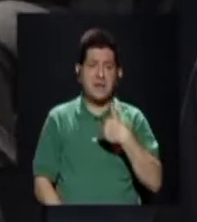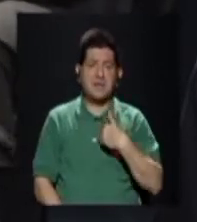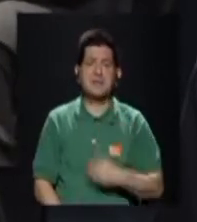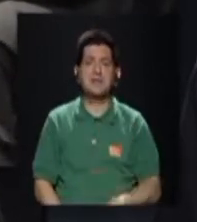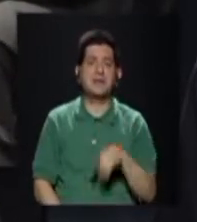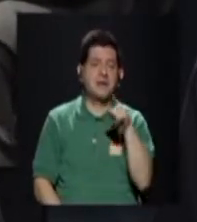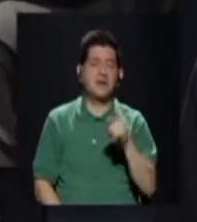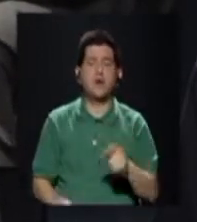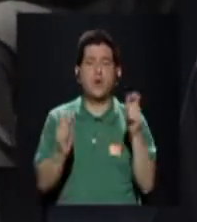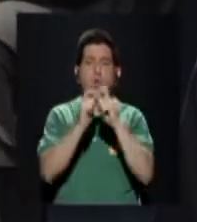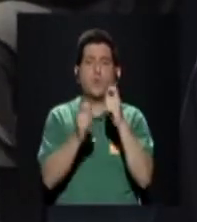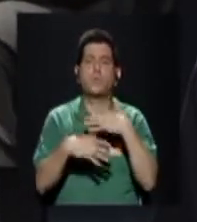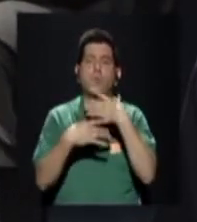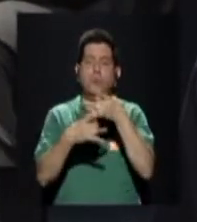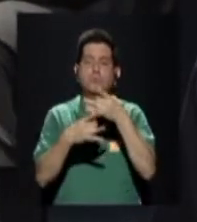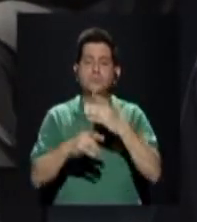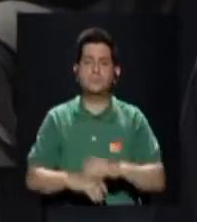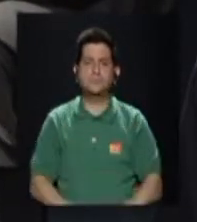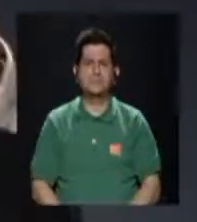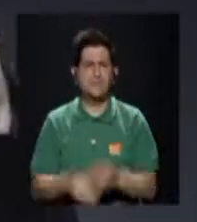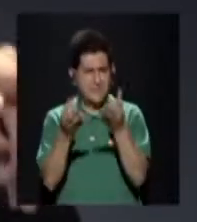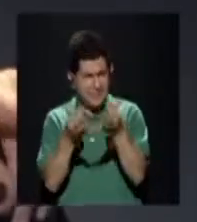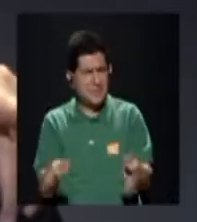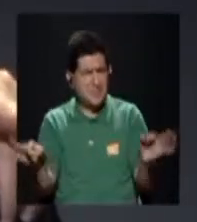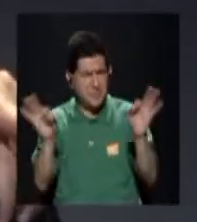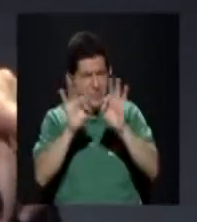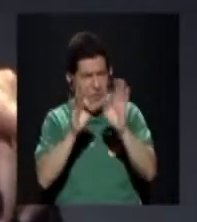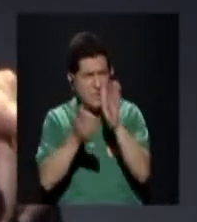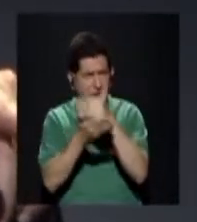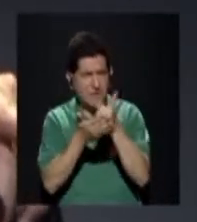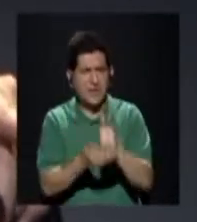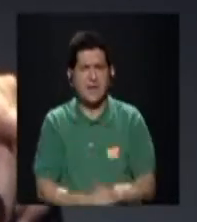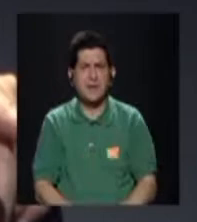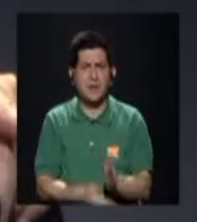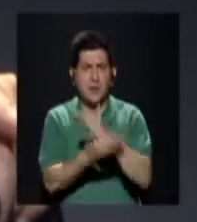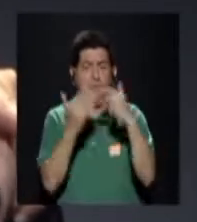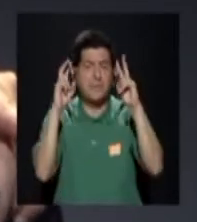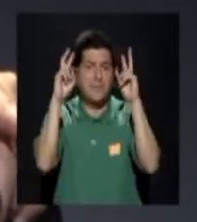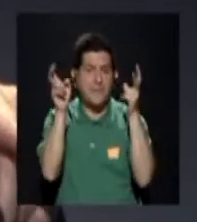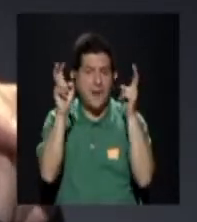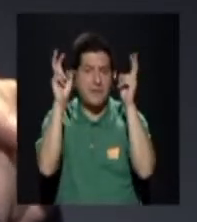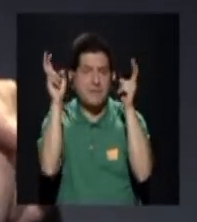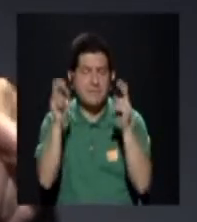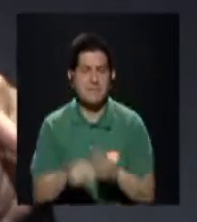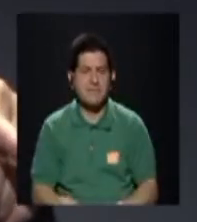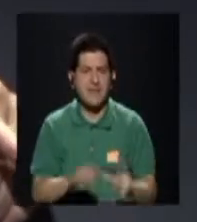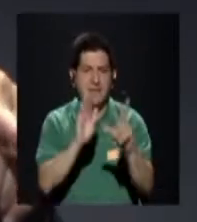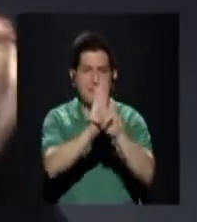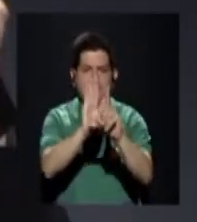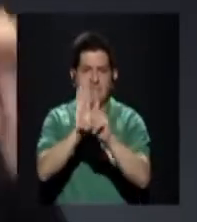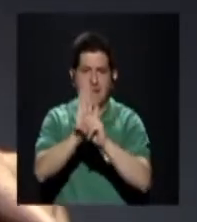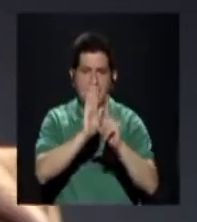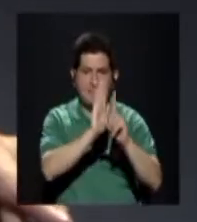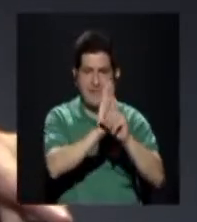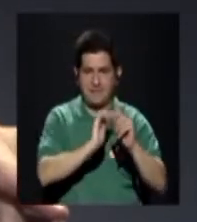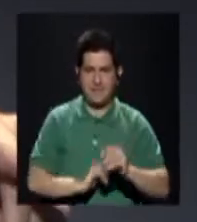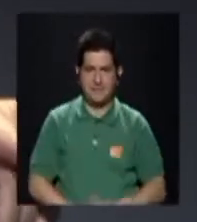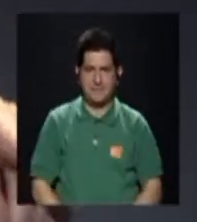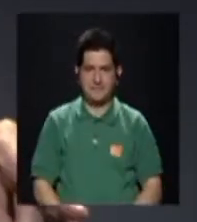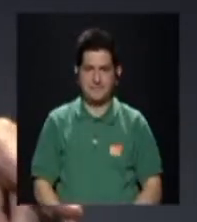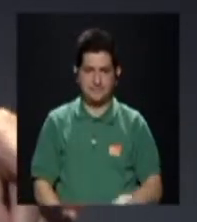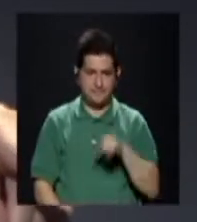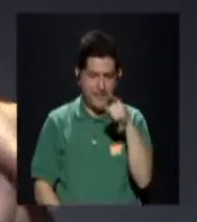ahí voy a decir una cosa que yo creo que es importante. Ahí estaba buena parte del tema de pasar leyes.